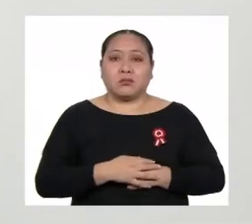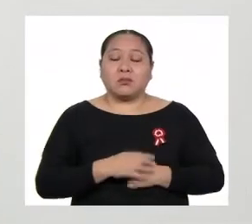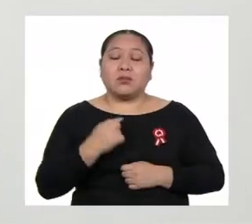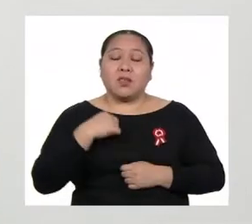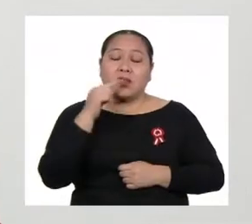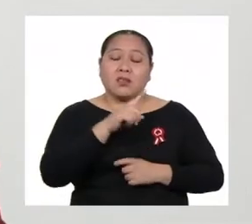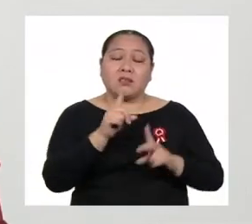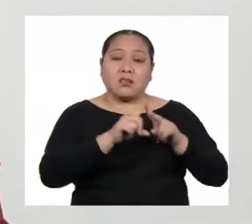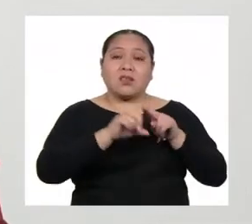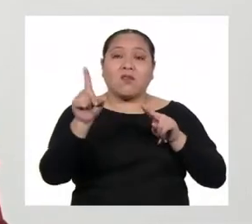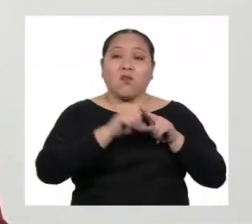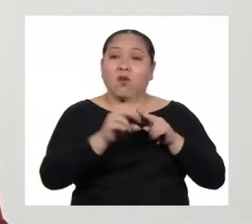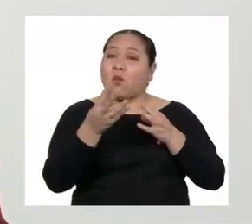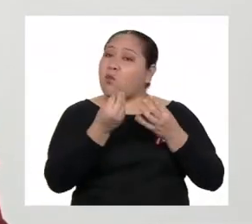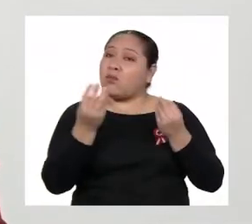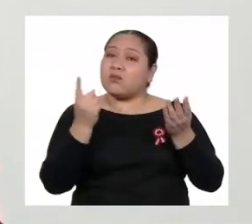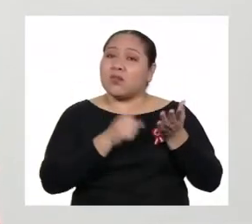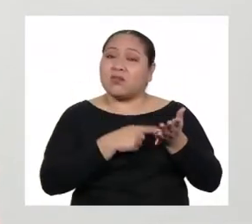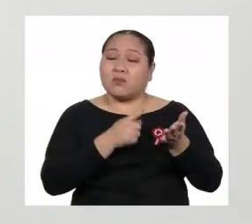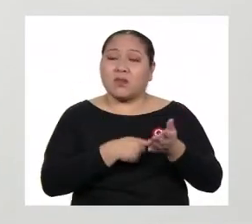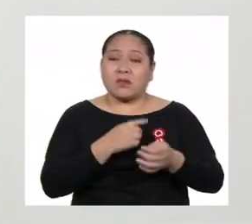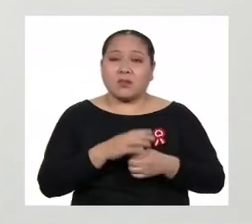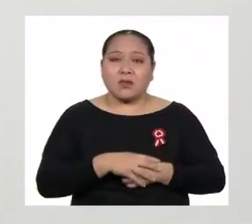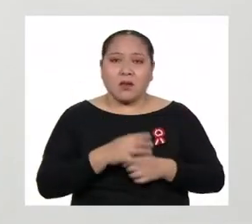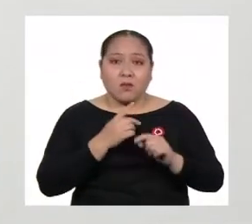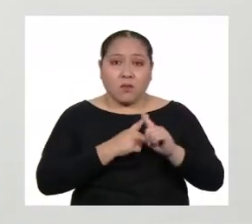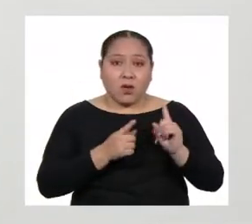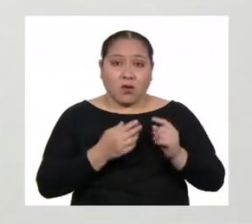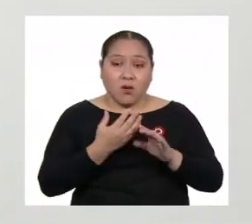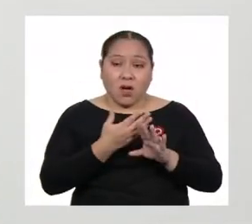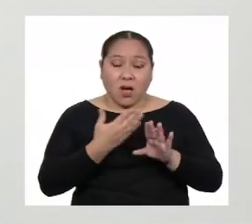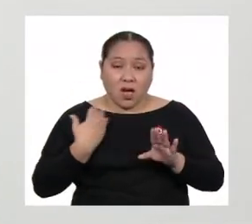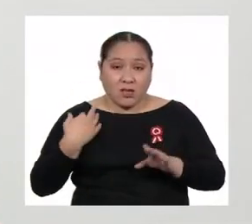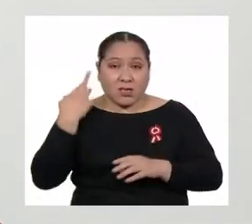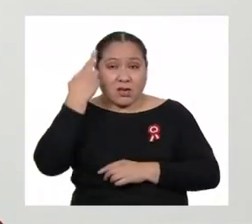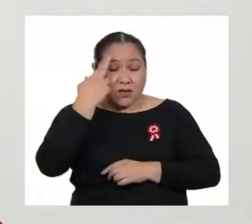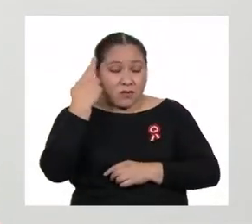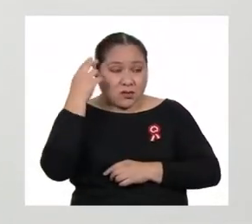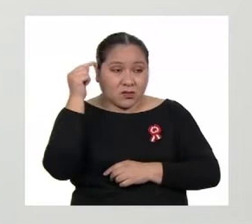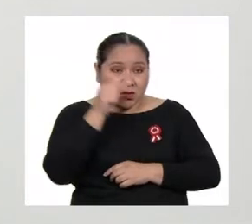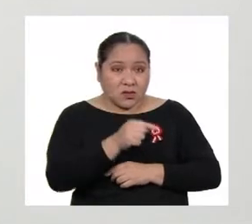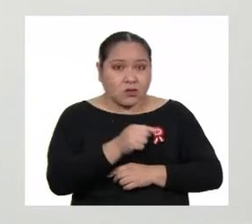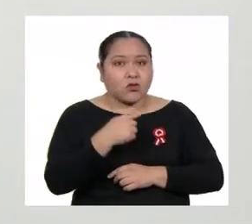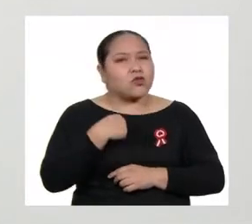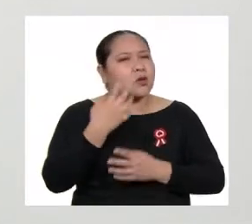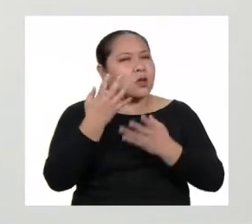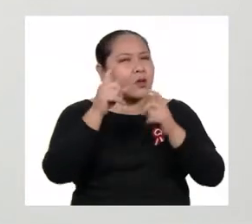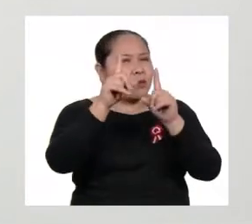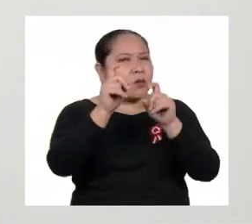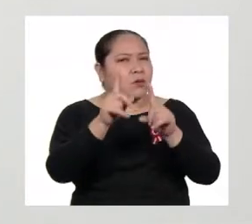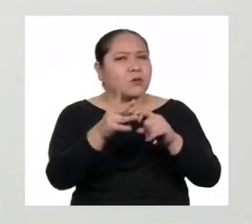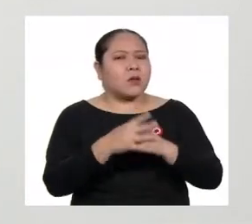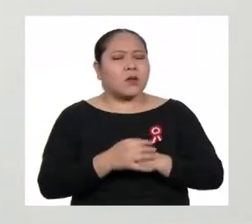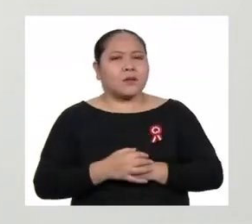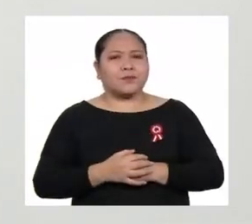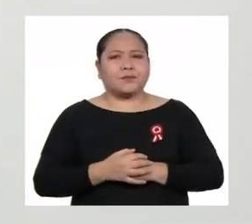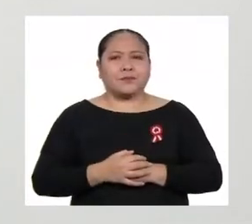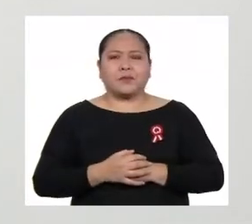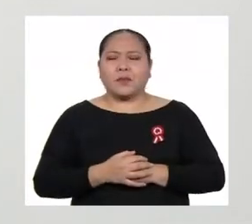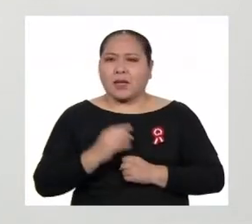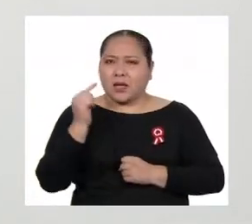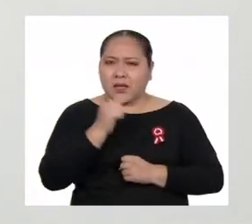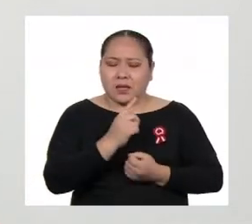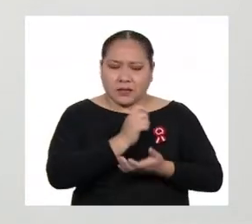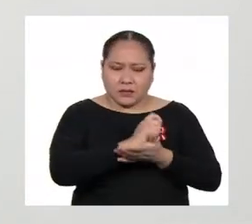veces, parece, pero antes de reflexionar sobre eso, te quería preguntar si a través de